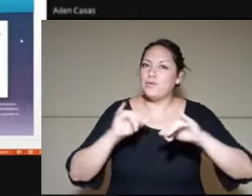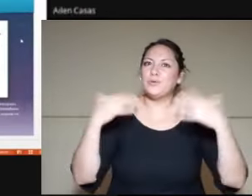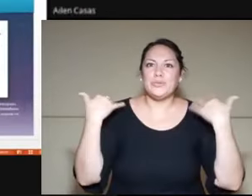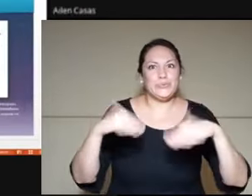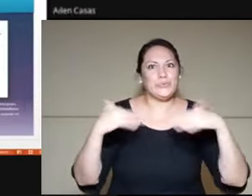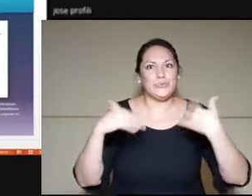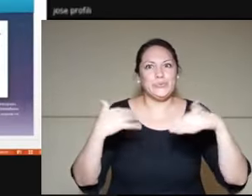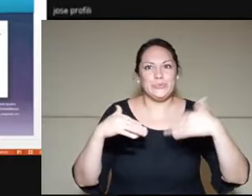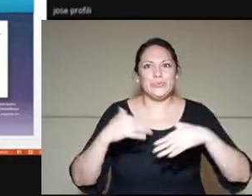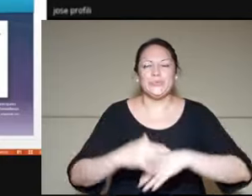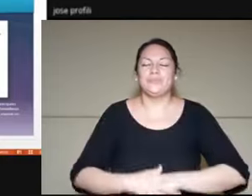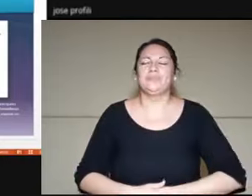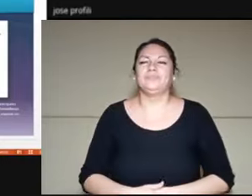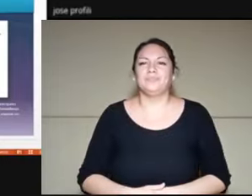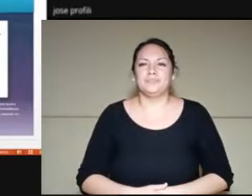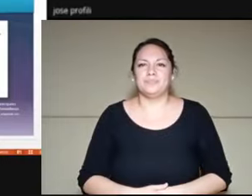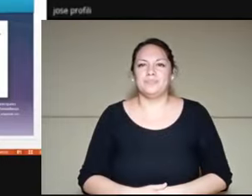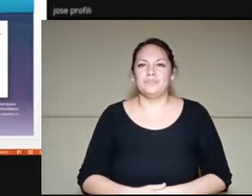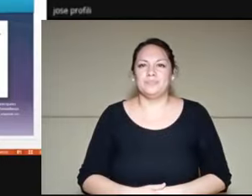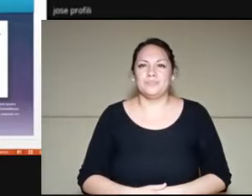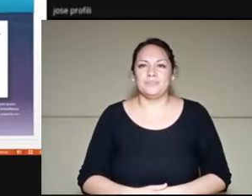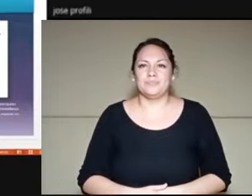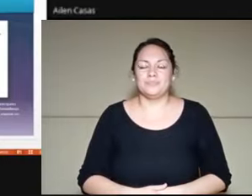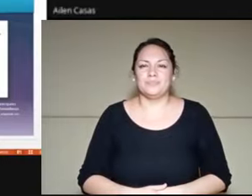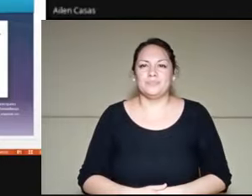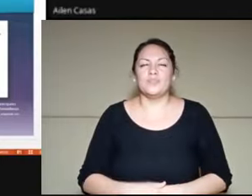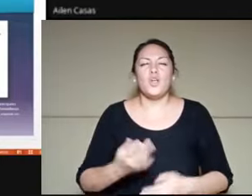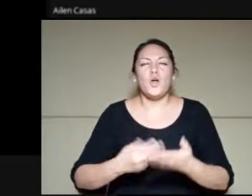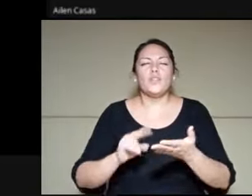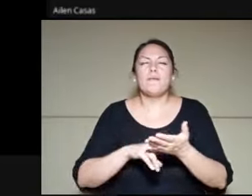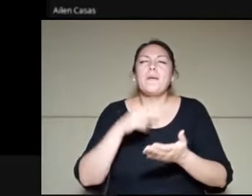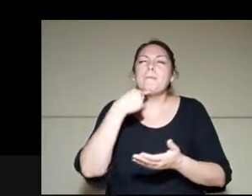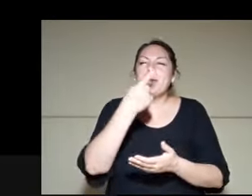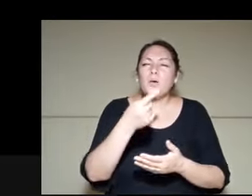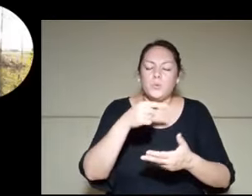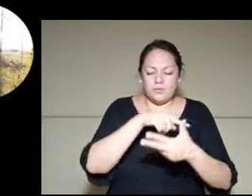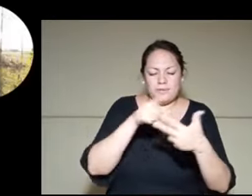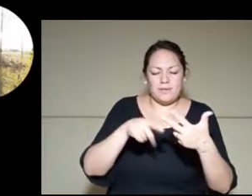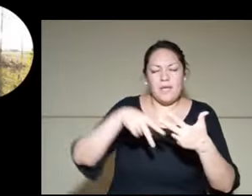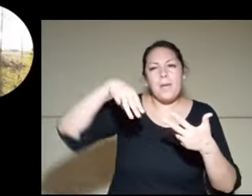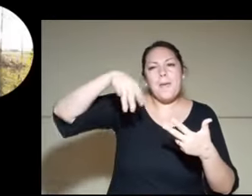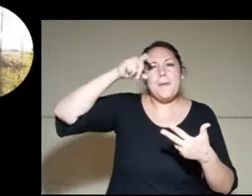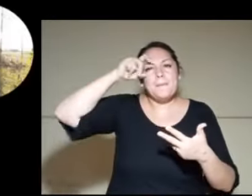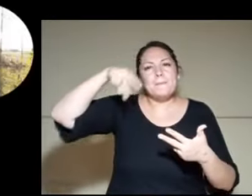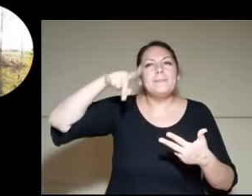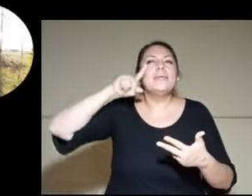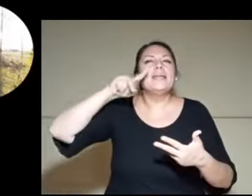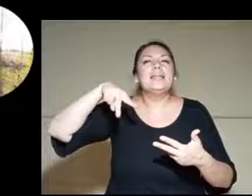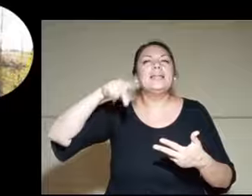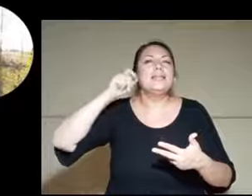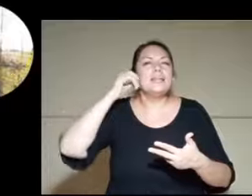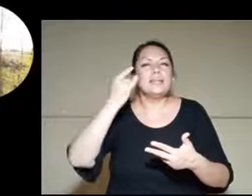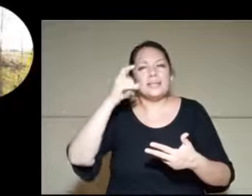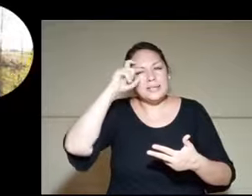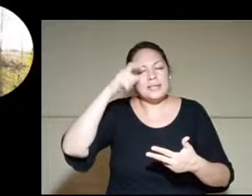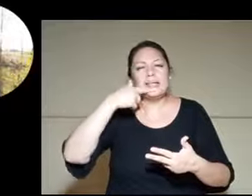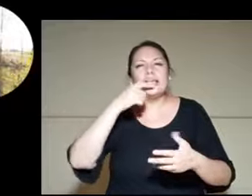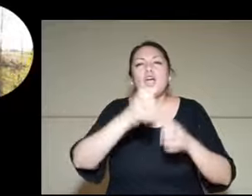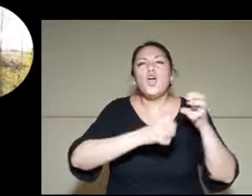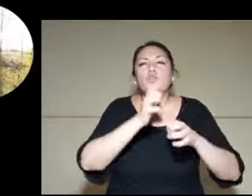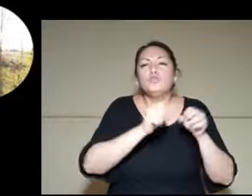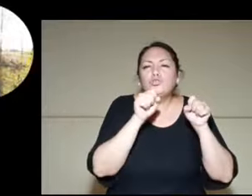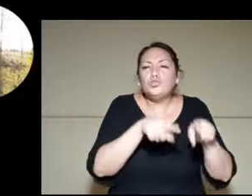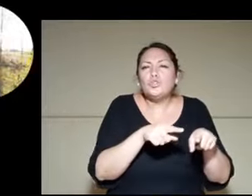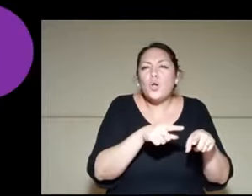Es bastante Profe. información. Sí. Lo molesto con esto de las meninges. ¿Función principal de las